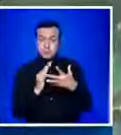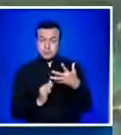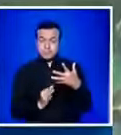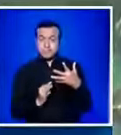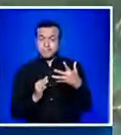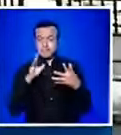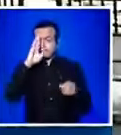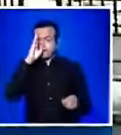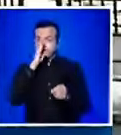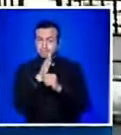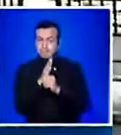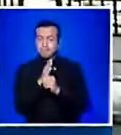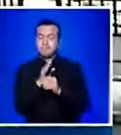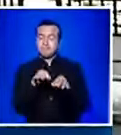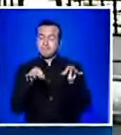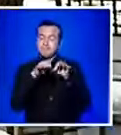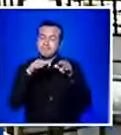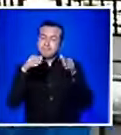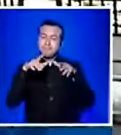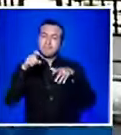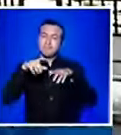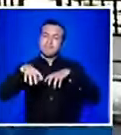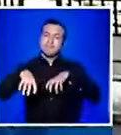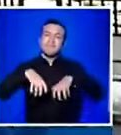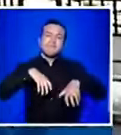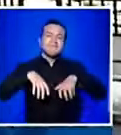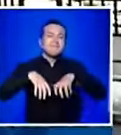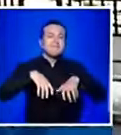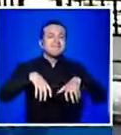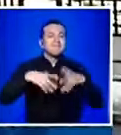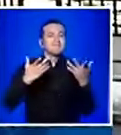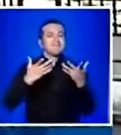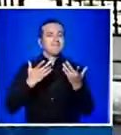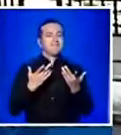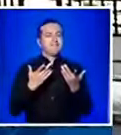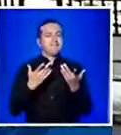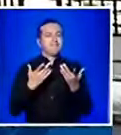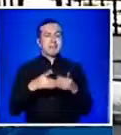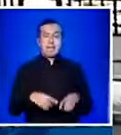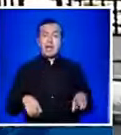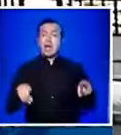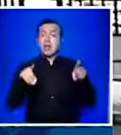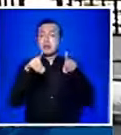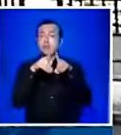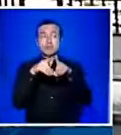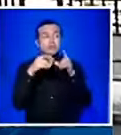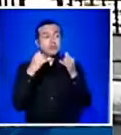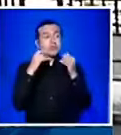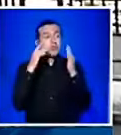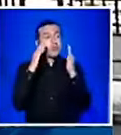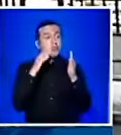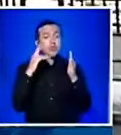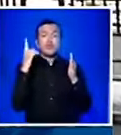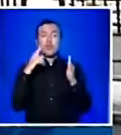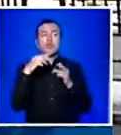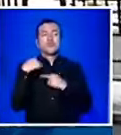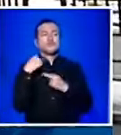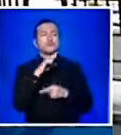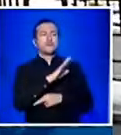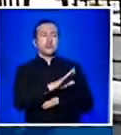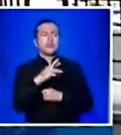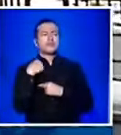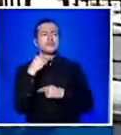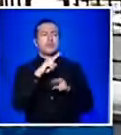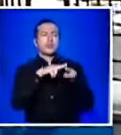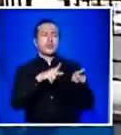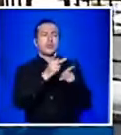estos objetivos. Debemos tomar acción ya. Estas cifras ya no son cifras alejadas como que competen solamente a quienes están enfocados en el medio